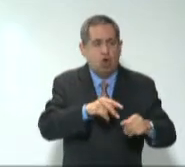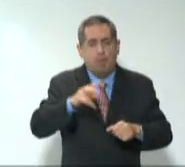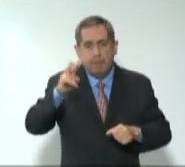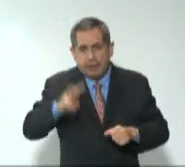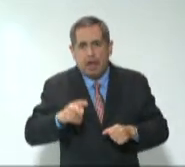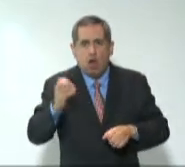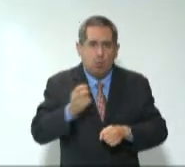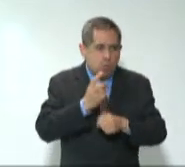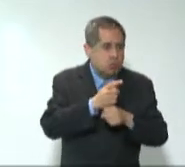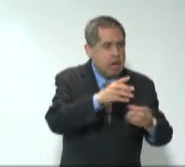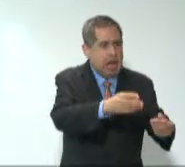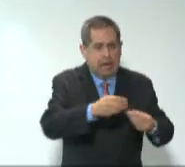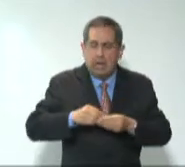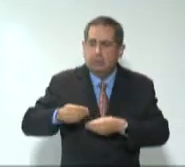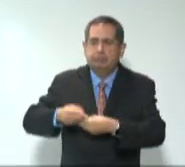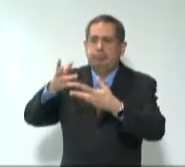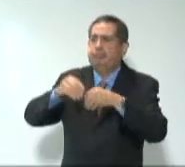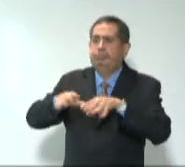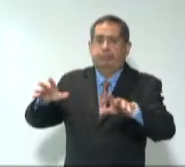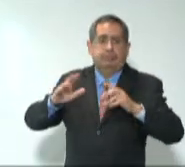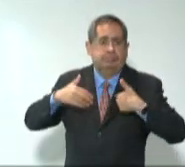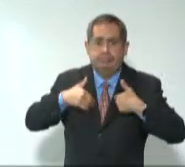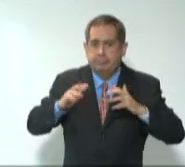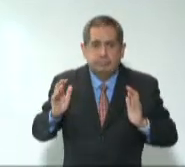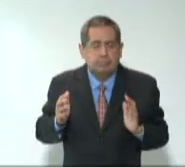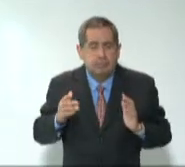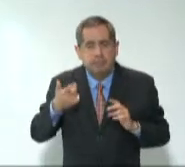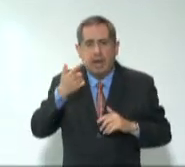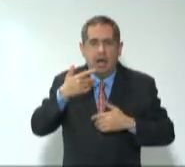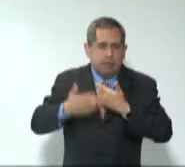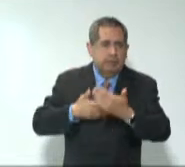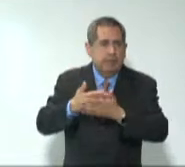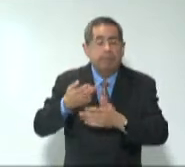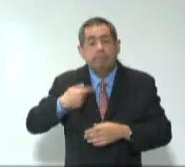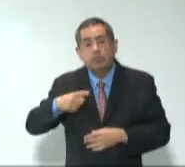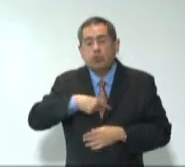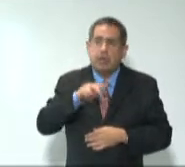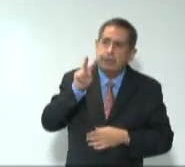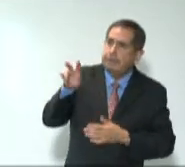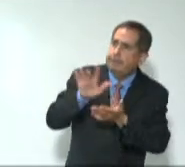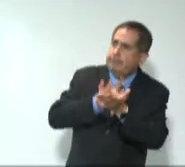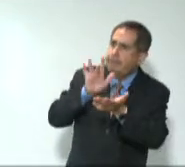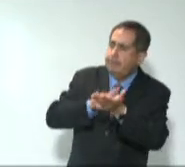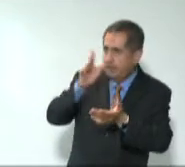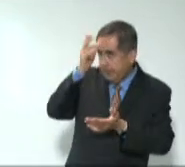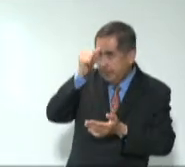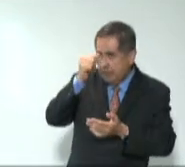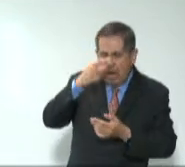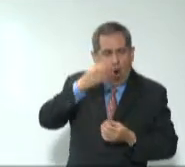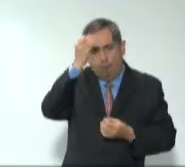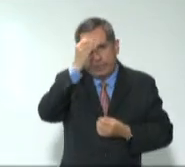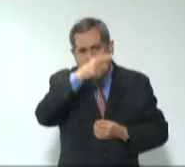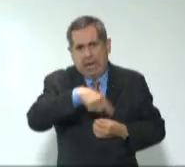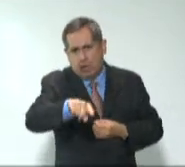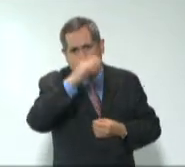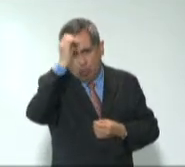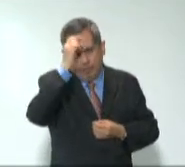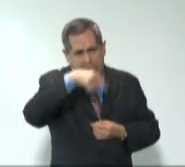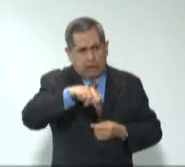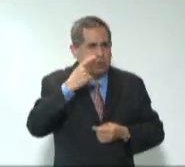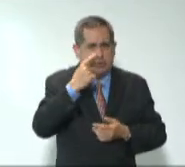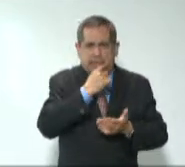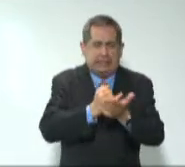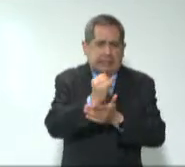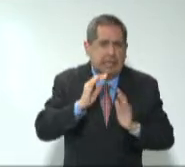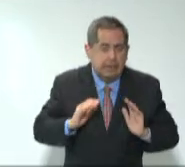oportuna para que después evidentemente esto permita a la gente con esa información opinar analizar y tomar decisiones